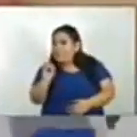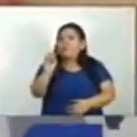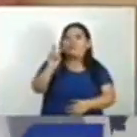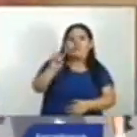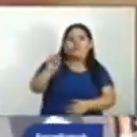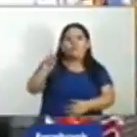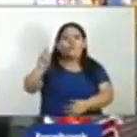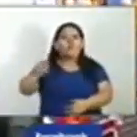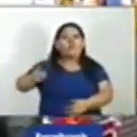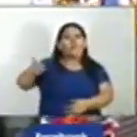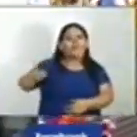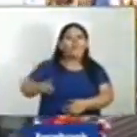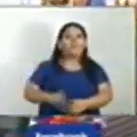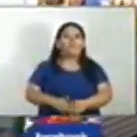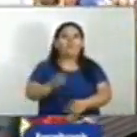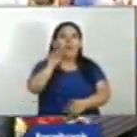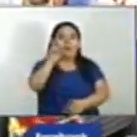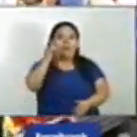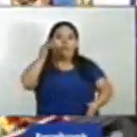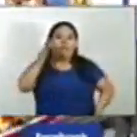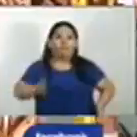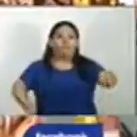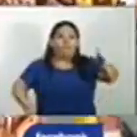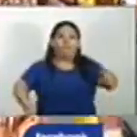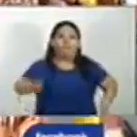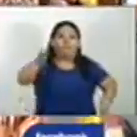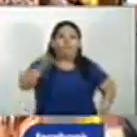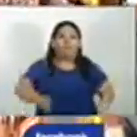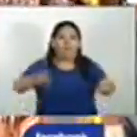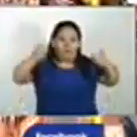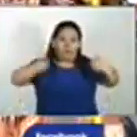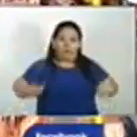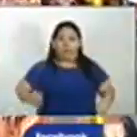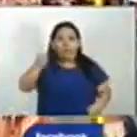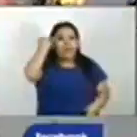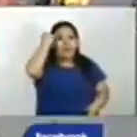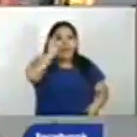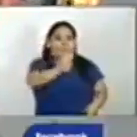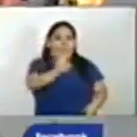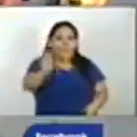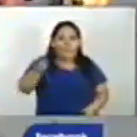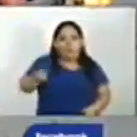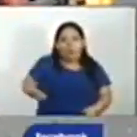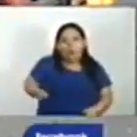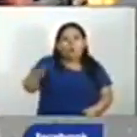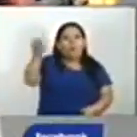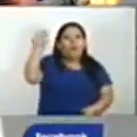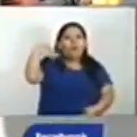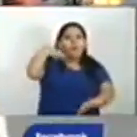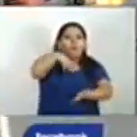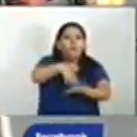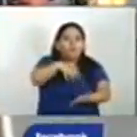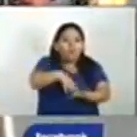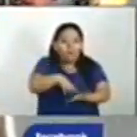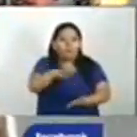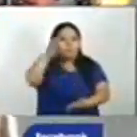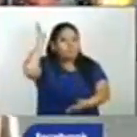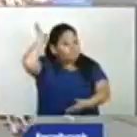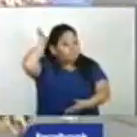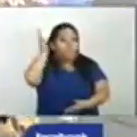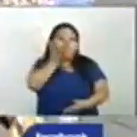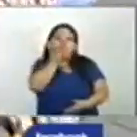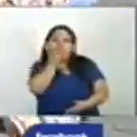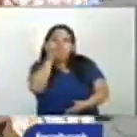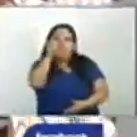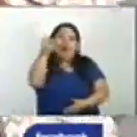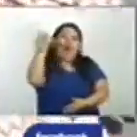202 años. En los desfiles dejaron que los alumnos plasmaran sus ideas representando a los pueblos originarios con sus atuendos para